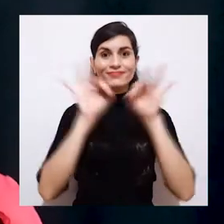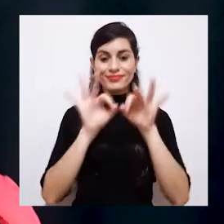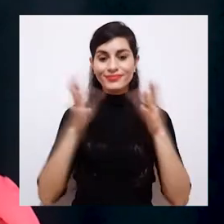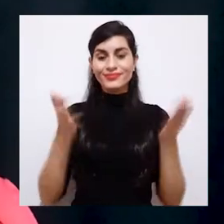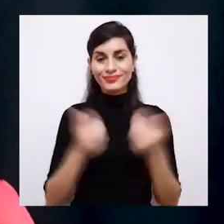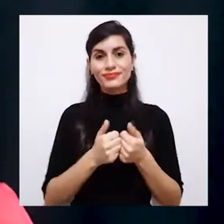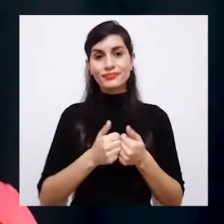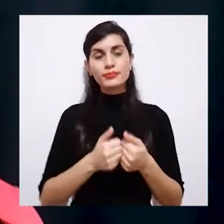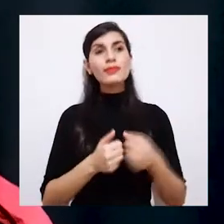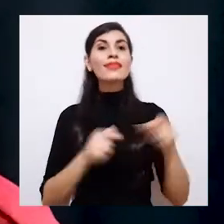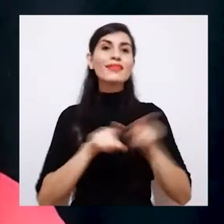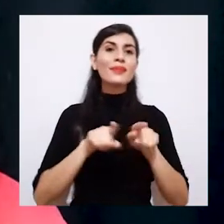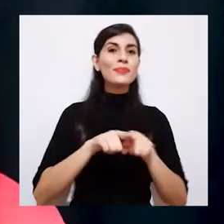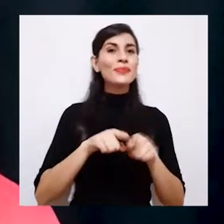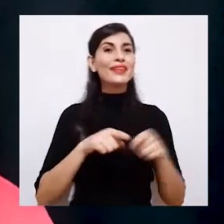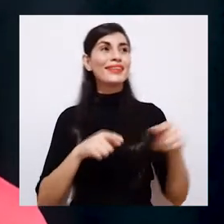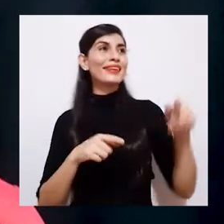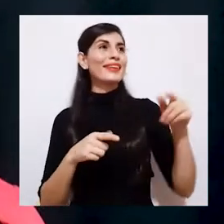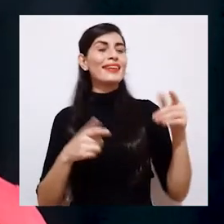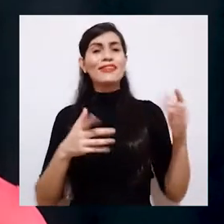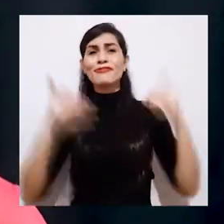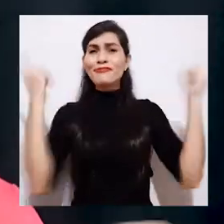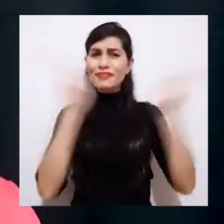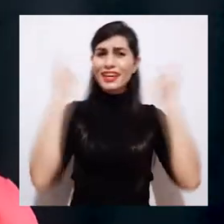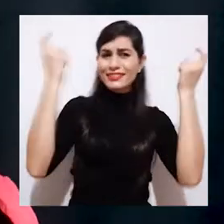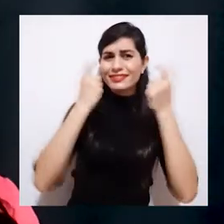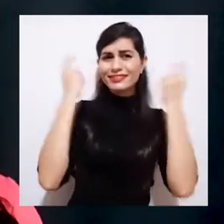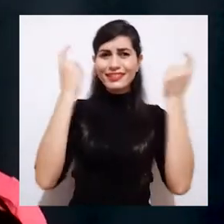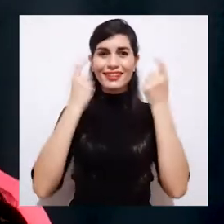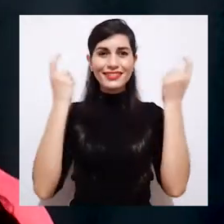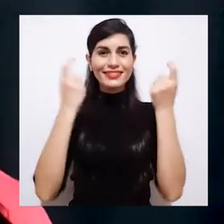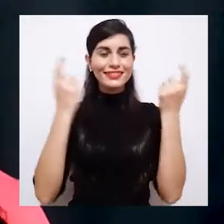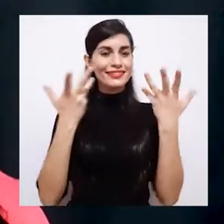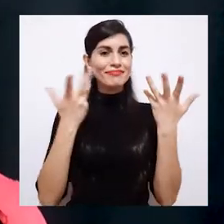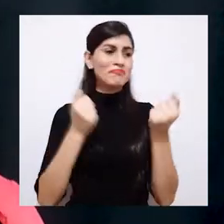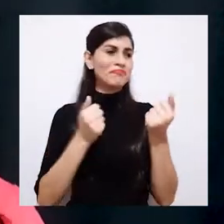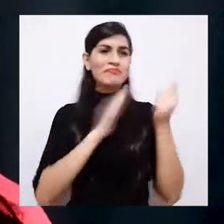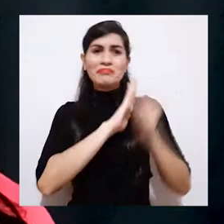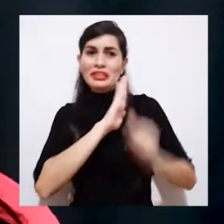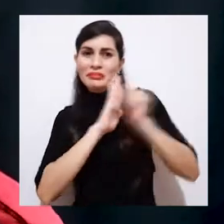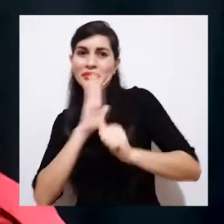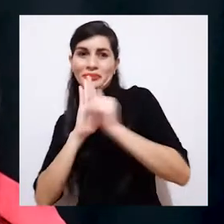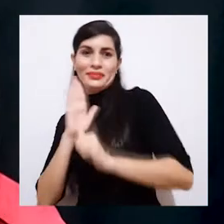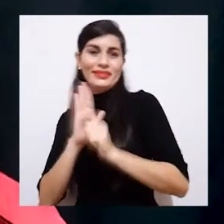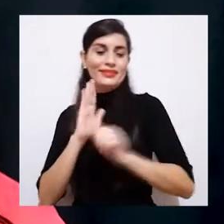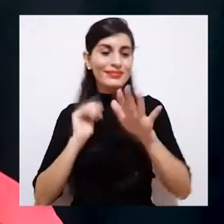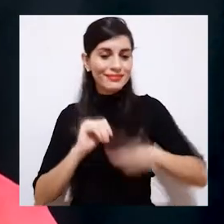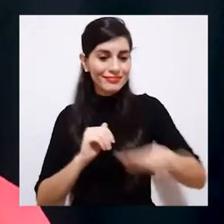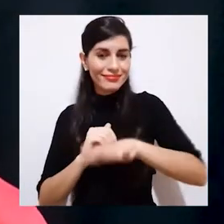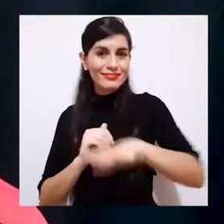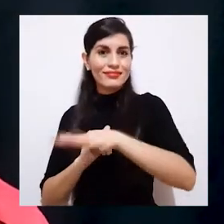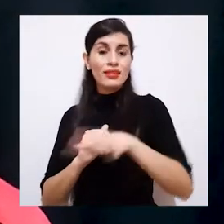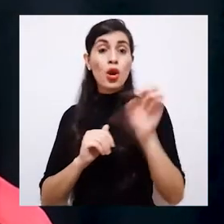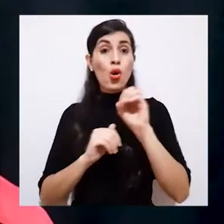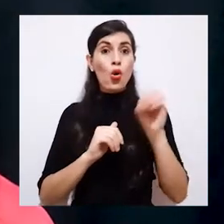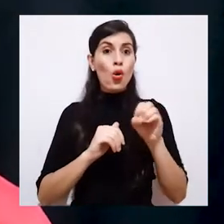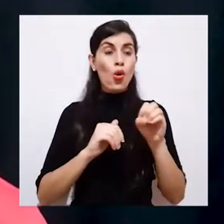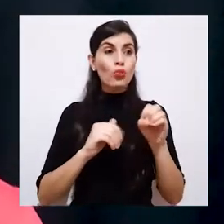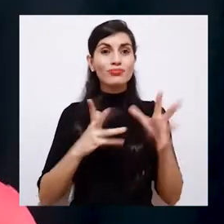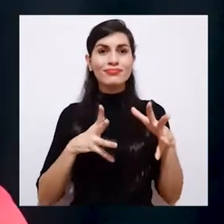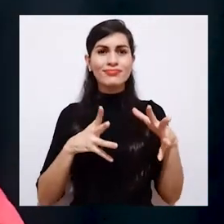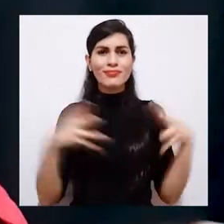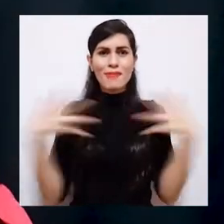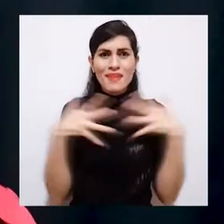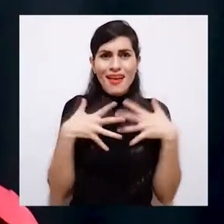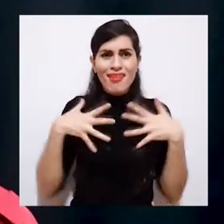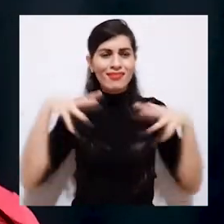olvidarnos también de lo que son los carnavales, Halloween, que bueno, ahora creo que cada vez más lo que son estos disfraces, lo